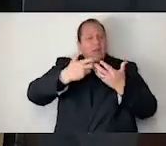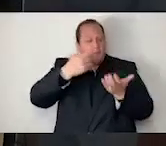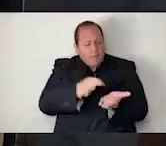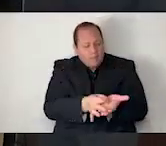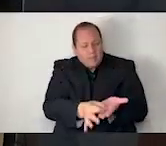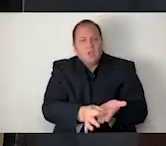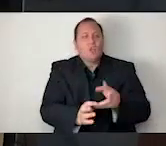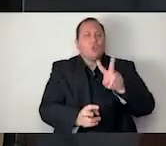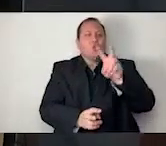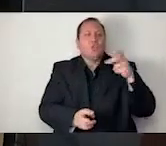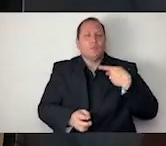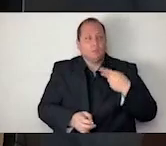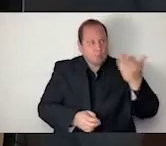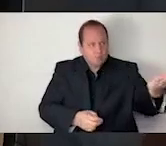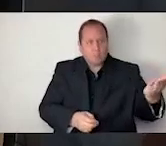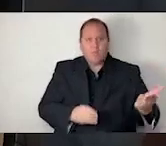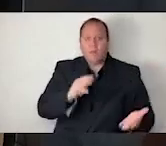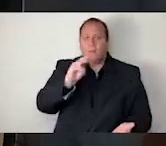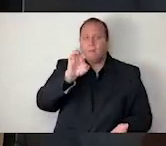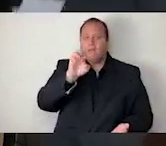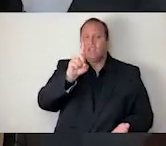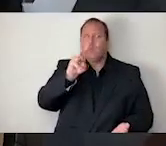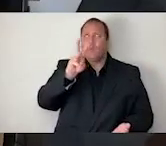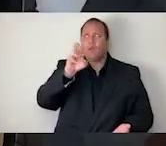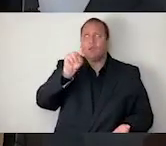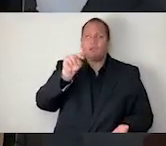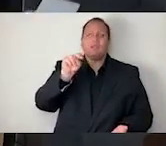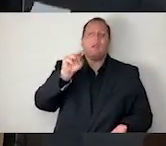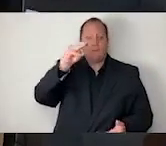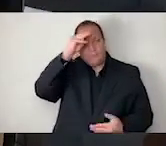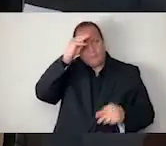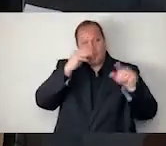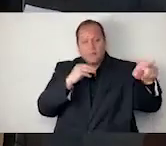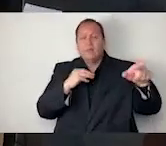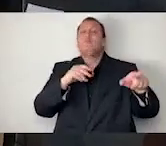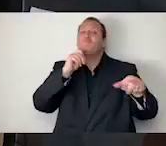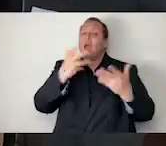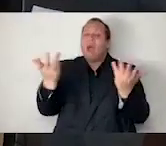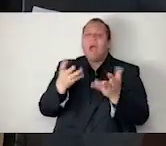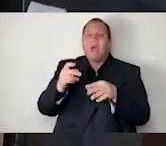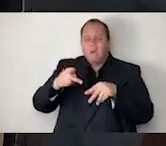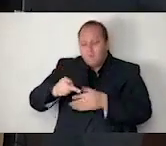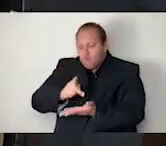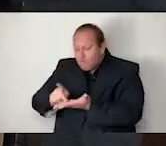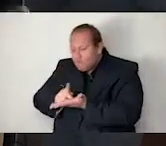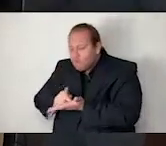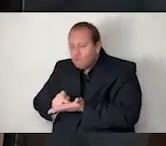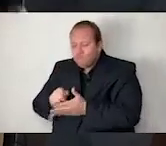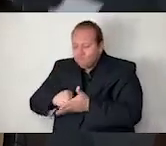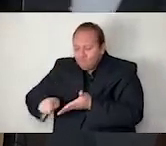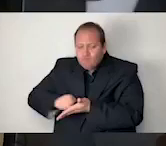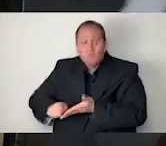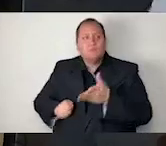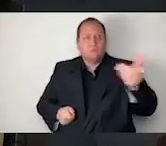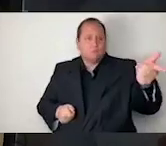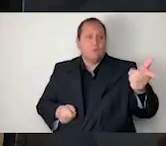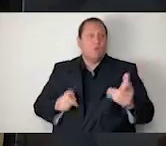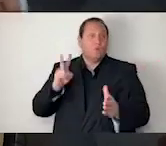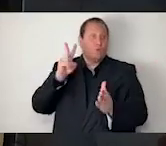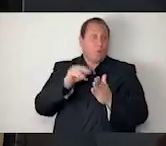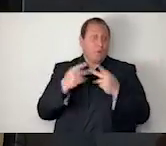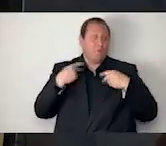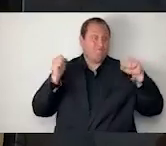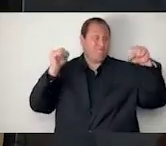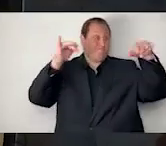rubbermaid mexicano manufactura de plumas y marcadores cuenta con dos mil empleados aproximadamente realmente es una